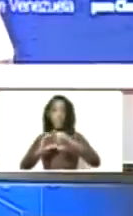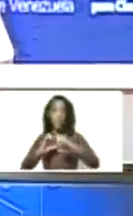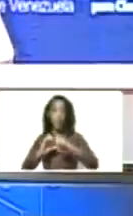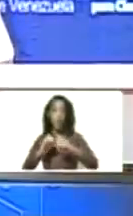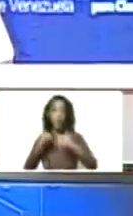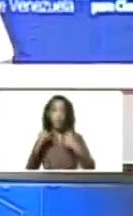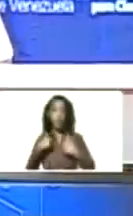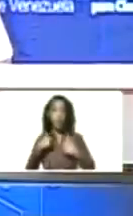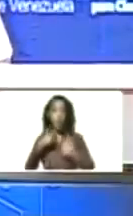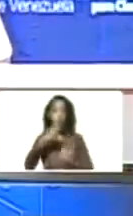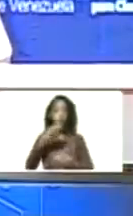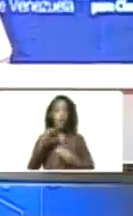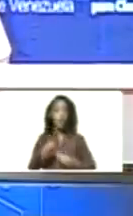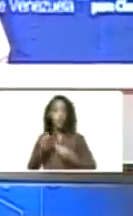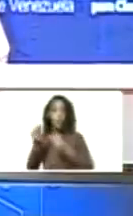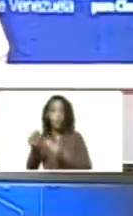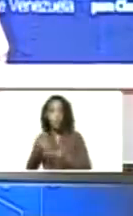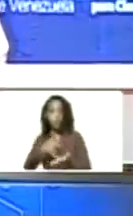de